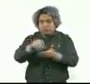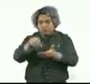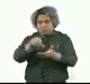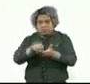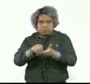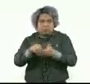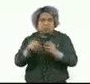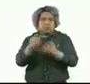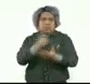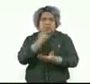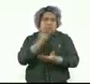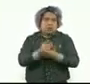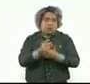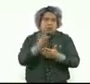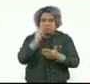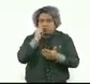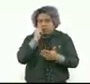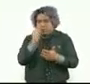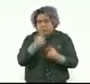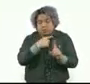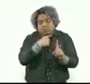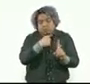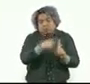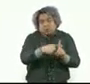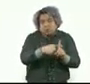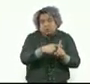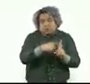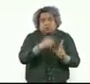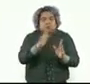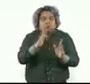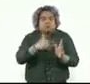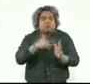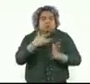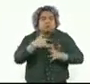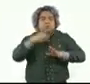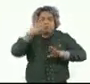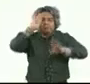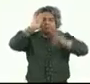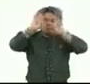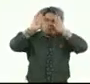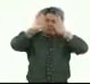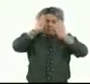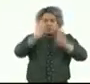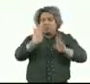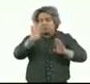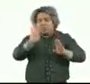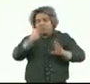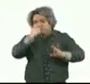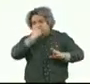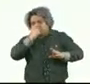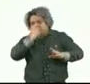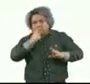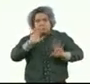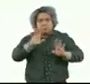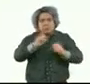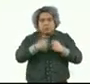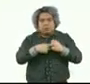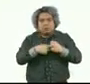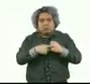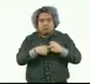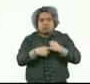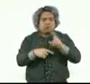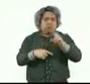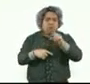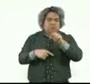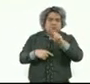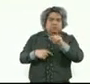asumirse positivos en caso de presentar síntomas que pudieran parecerse a una gripe. No, porque también